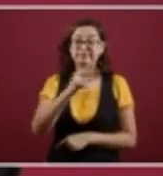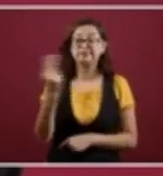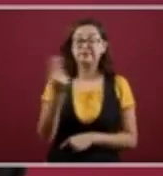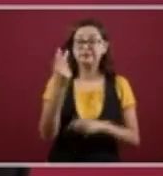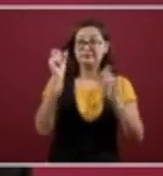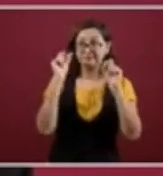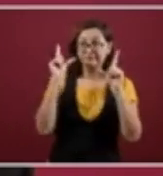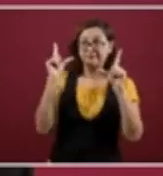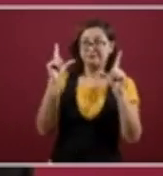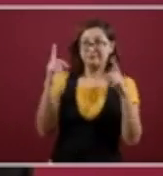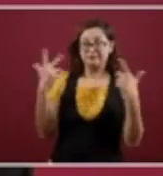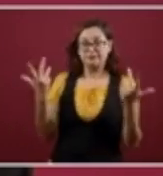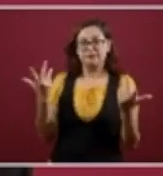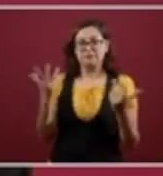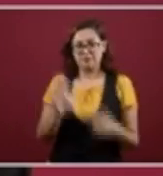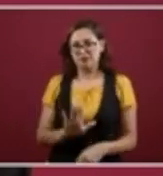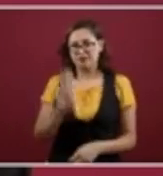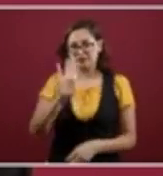ir